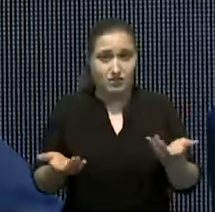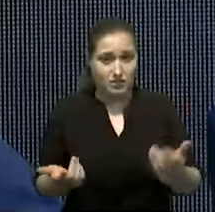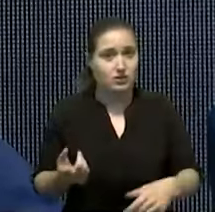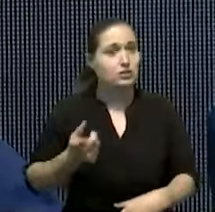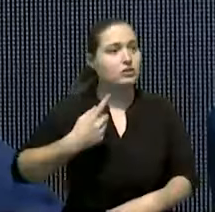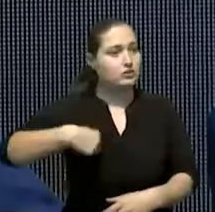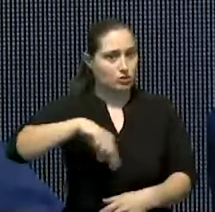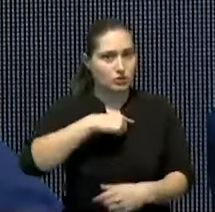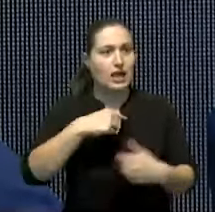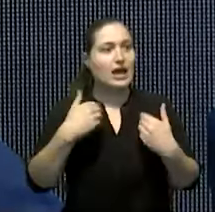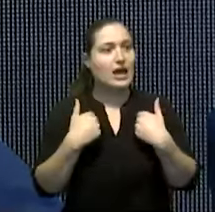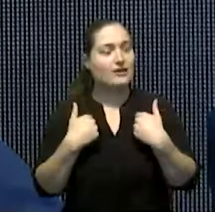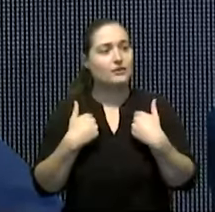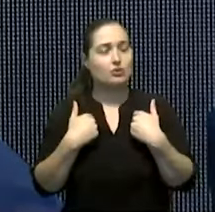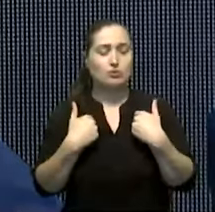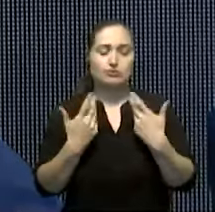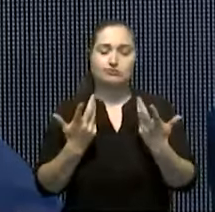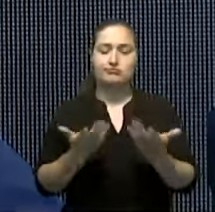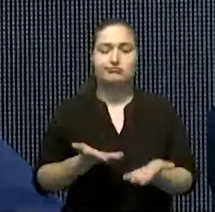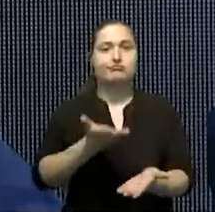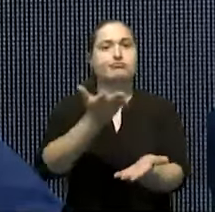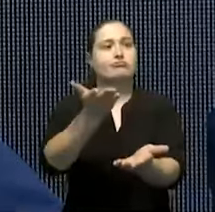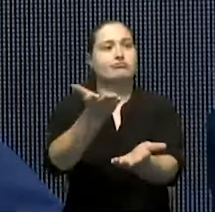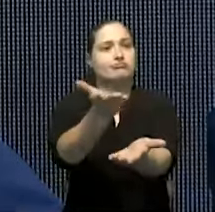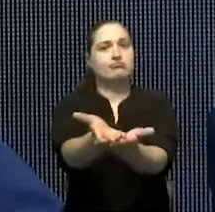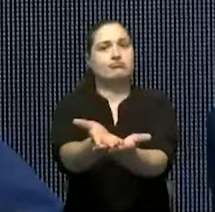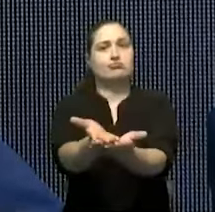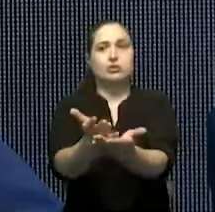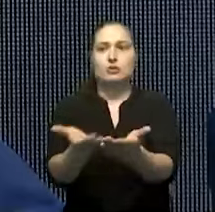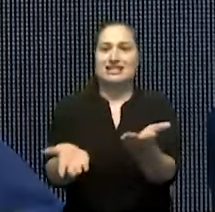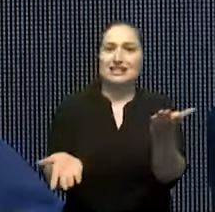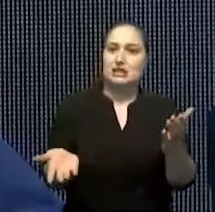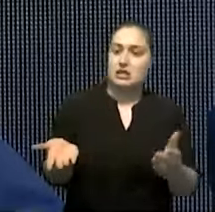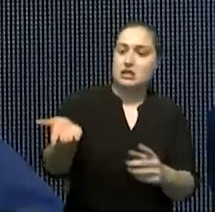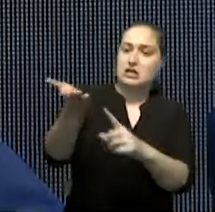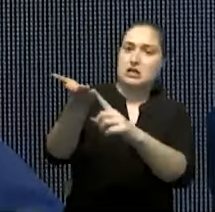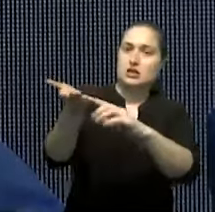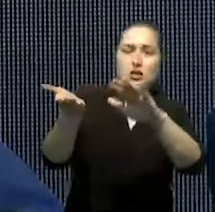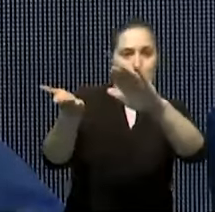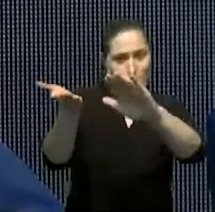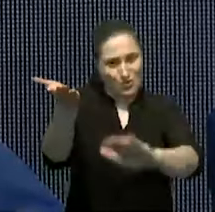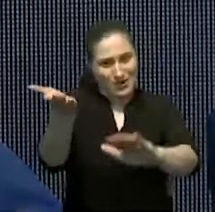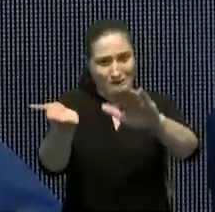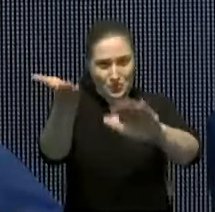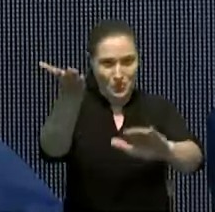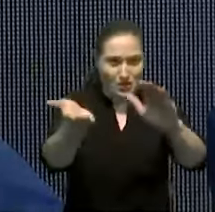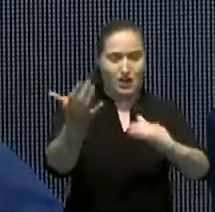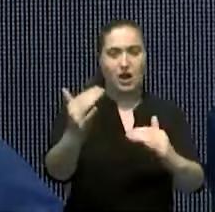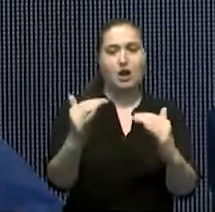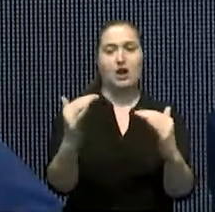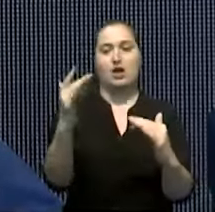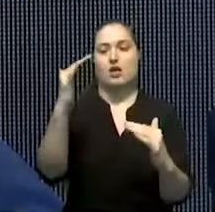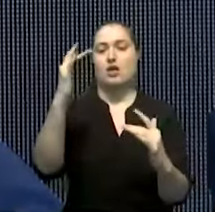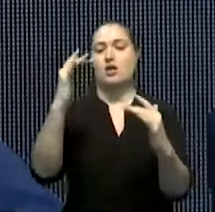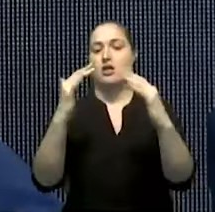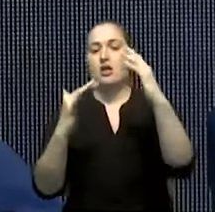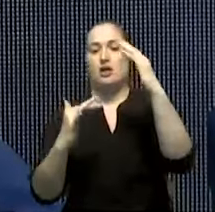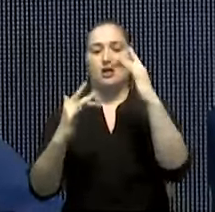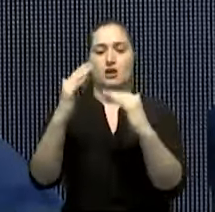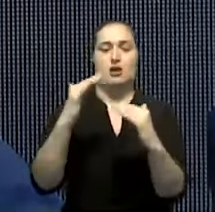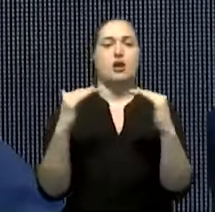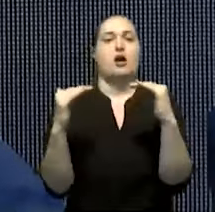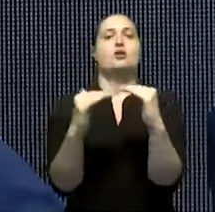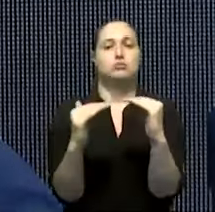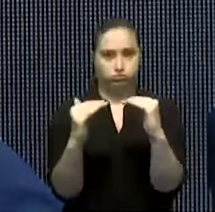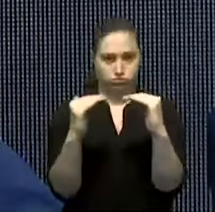medidas compensatorias tiene medidas compensat historias porque nosotros estamos aumentando e la